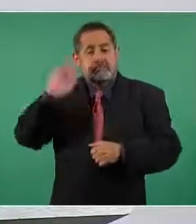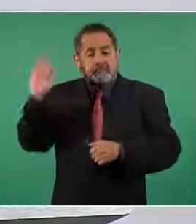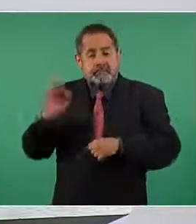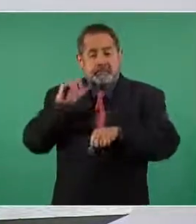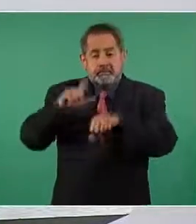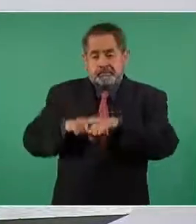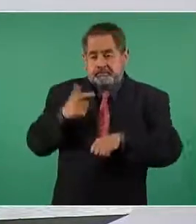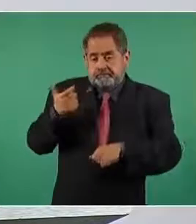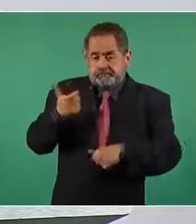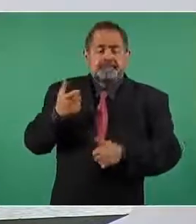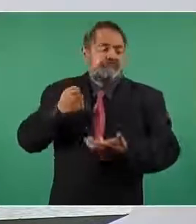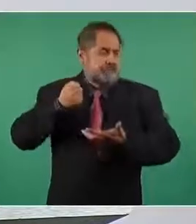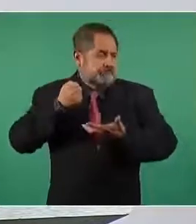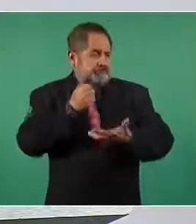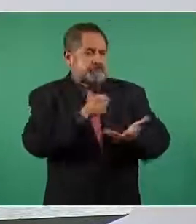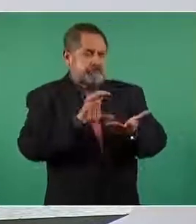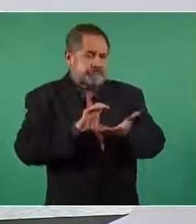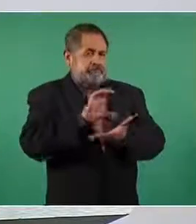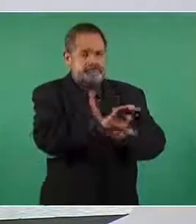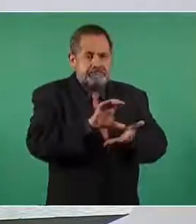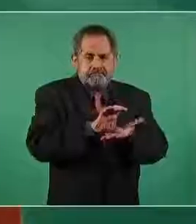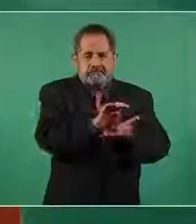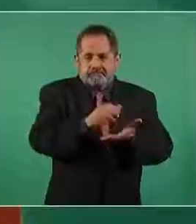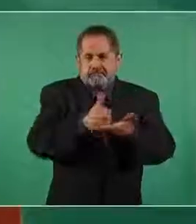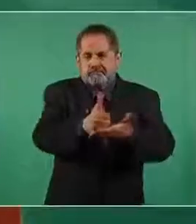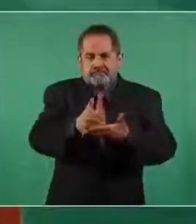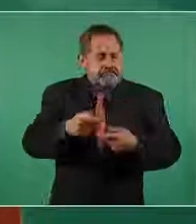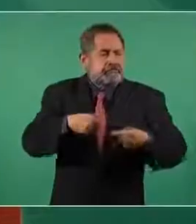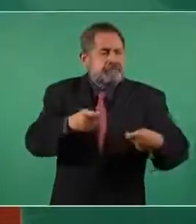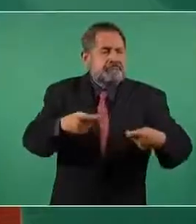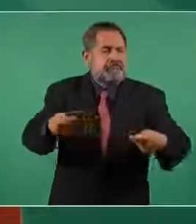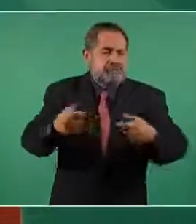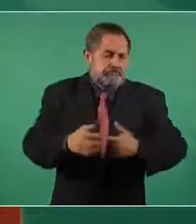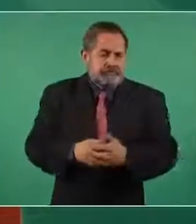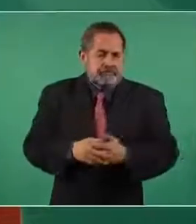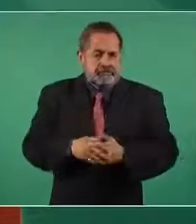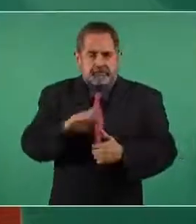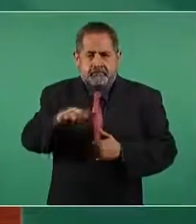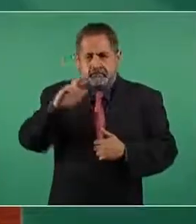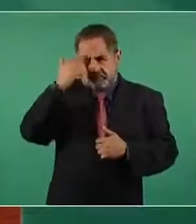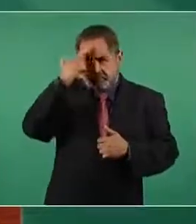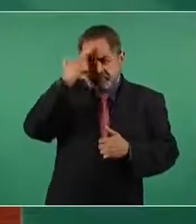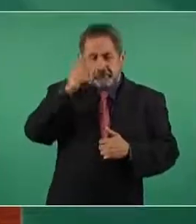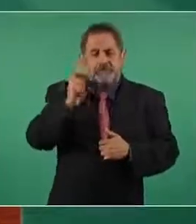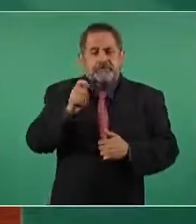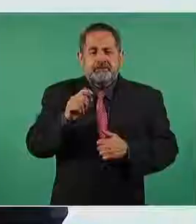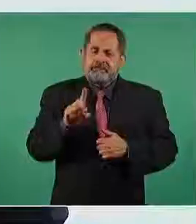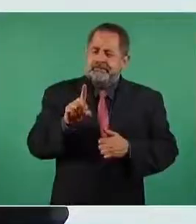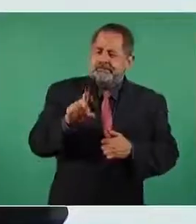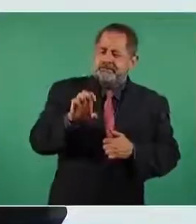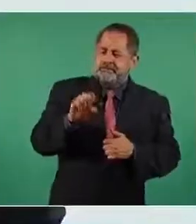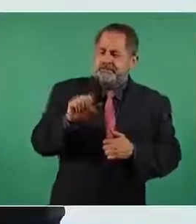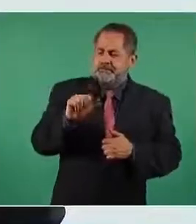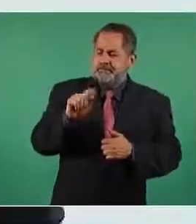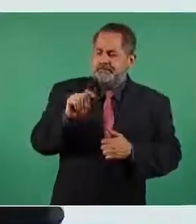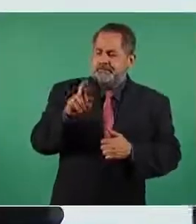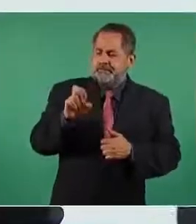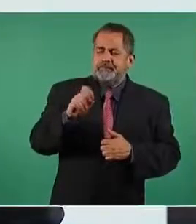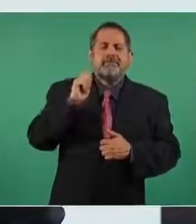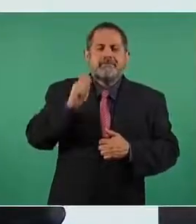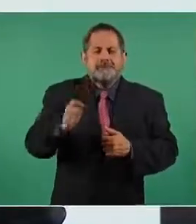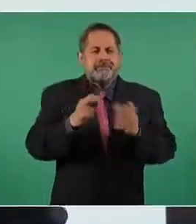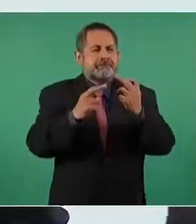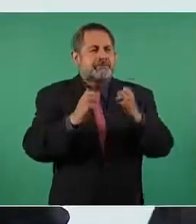federal, atiendan esta emergencia y estos desastres. Recordar que cuando hablamos de desastre es infraestructura